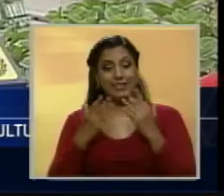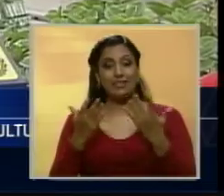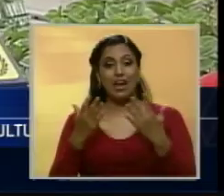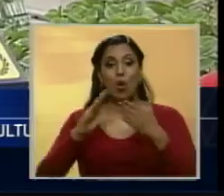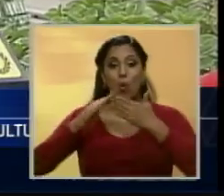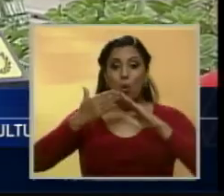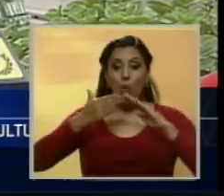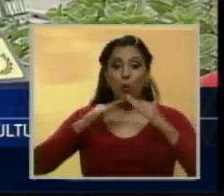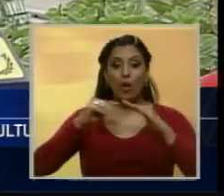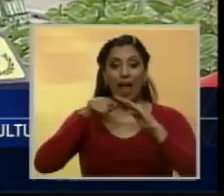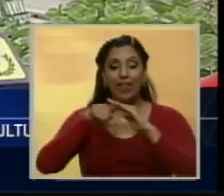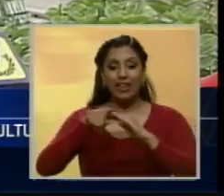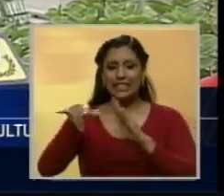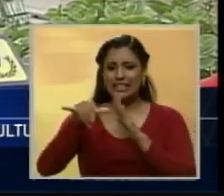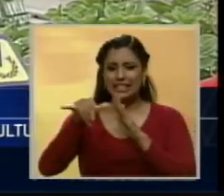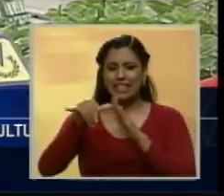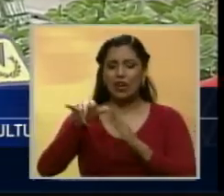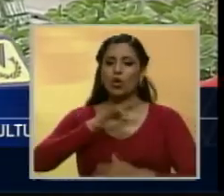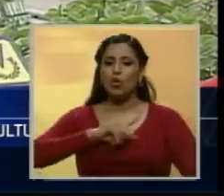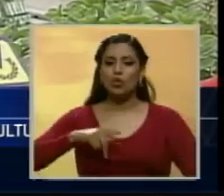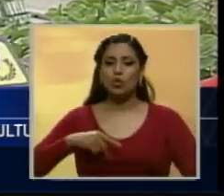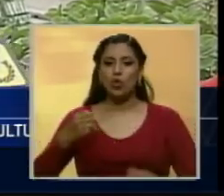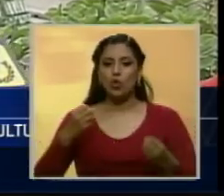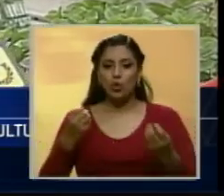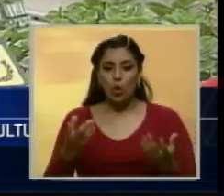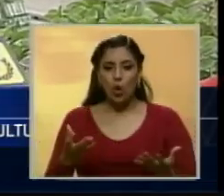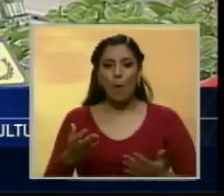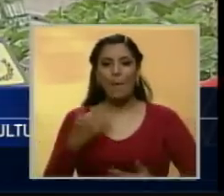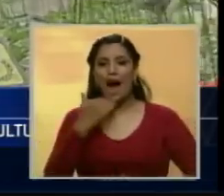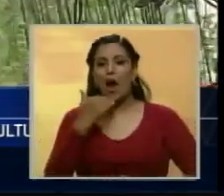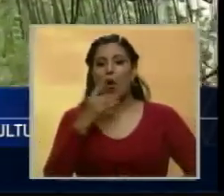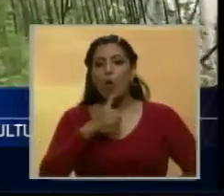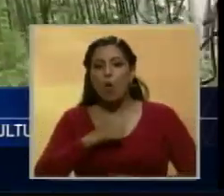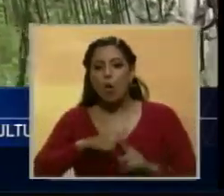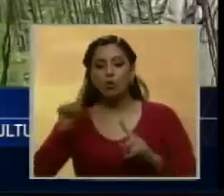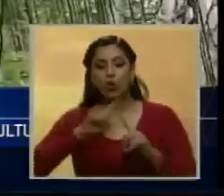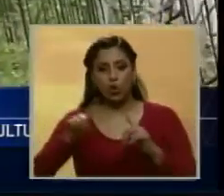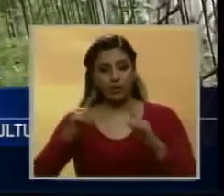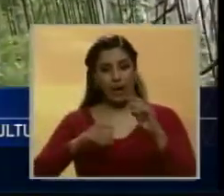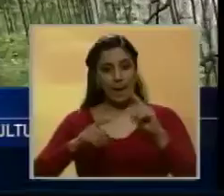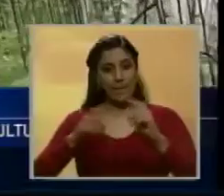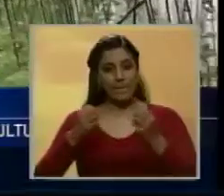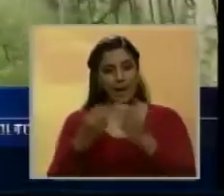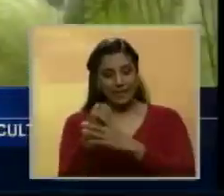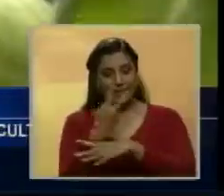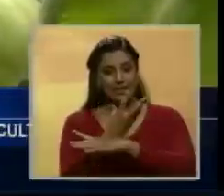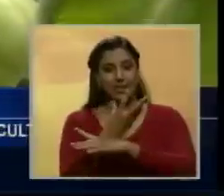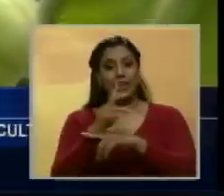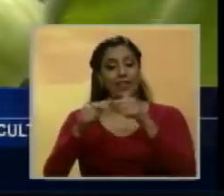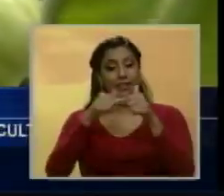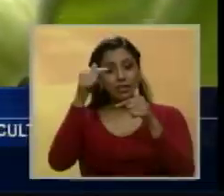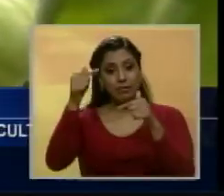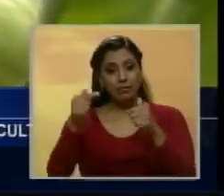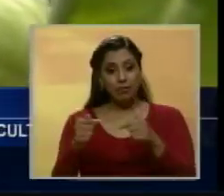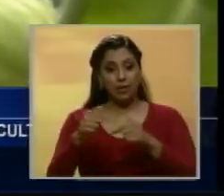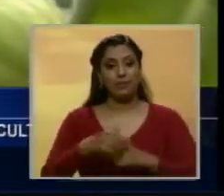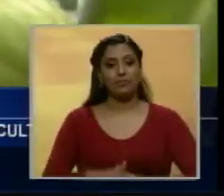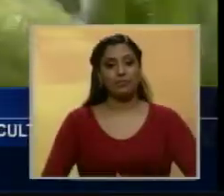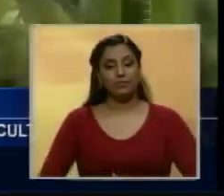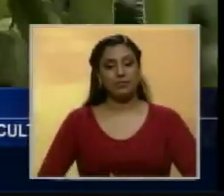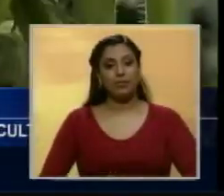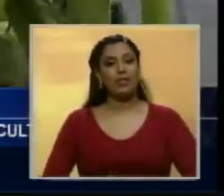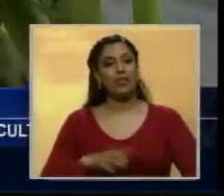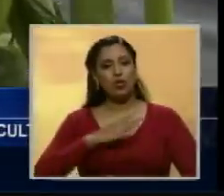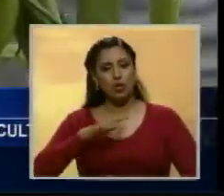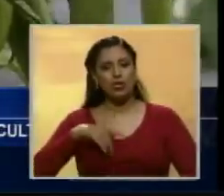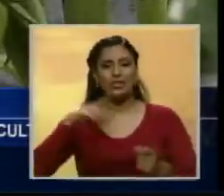la comunidad, de los alrededores, les damos para que también siembren otras tantas plantas, pues. Después de allí, cuando se cosecha,